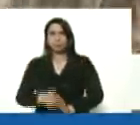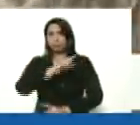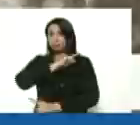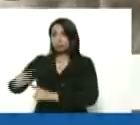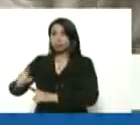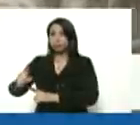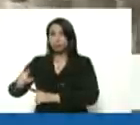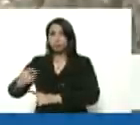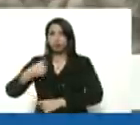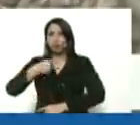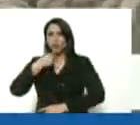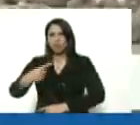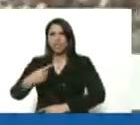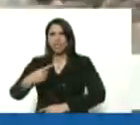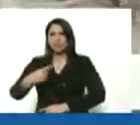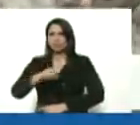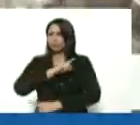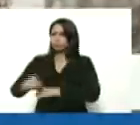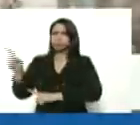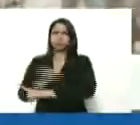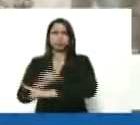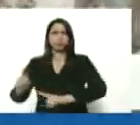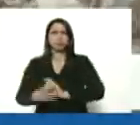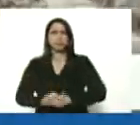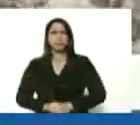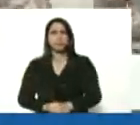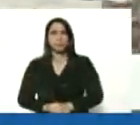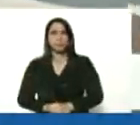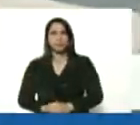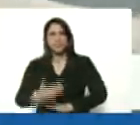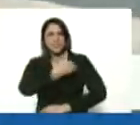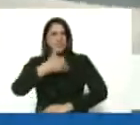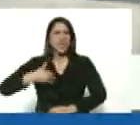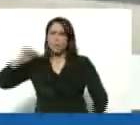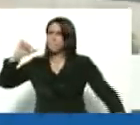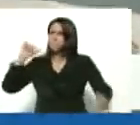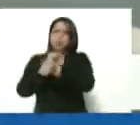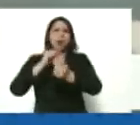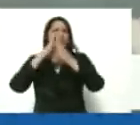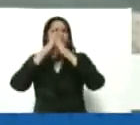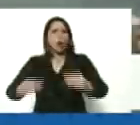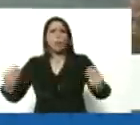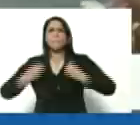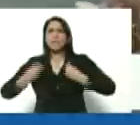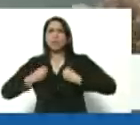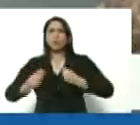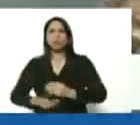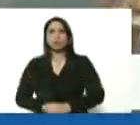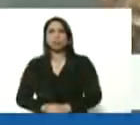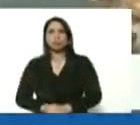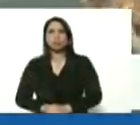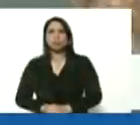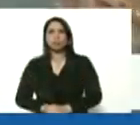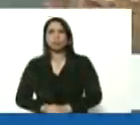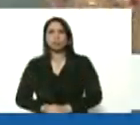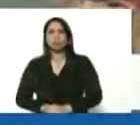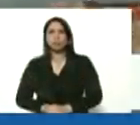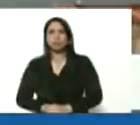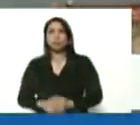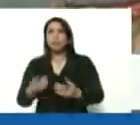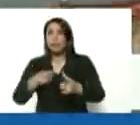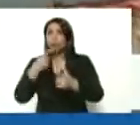di expresamente al almirante Lezandelo, quiero que los capturen a todos vivos. Así que